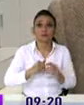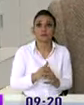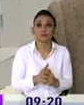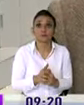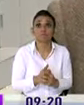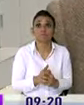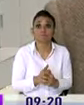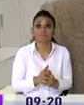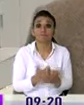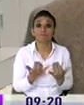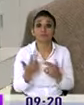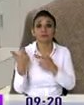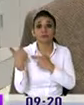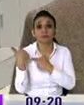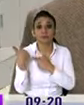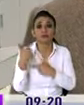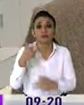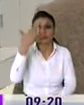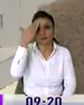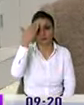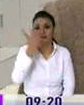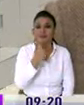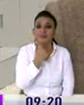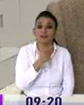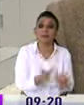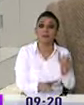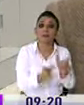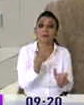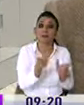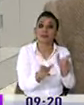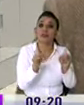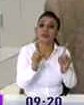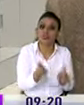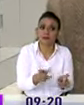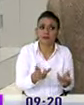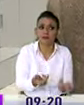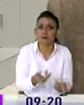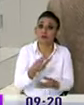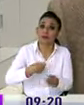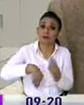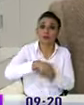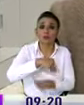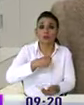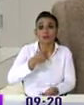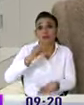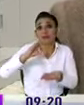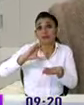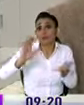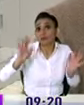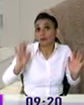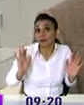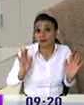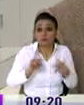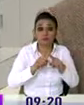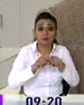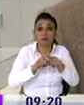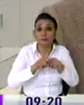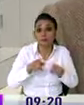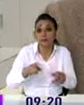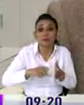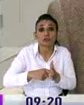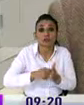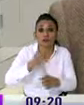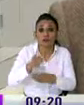que se han dado ahora tienen nombre y apellido y son las personas las que deben devolver el dinero, de ser el caso, de acuerdo a lo que le expone la